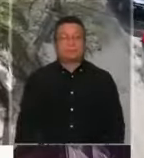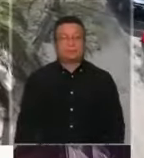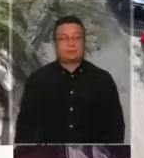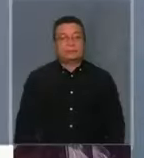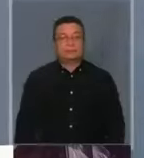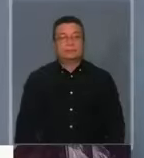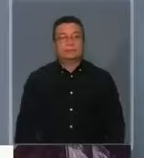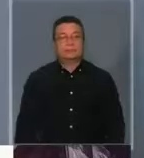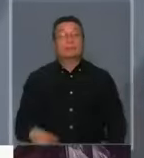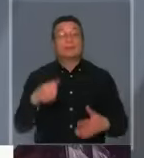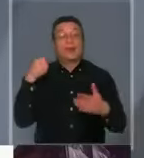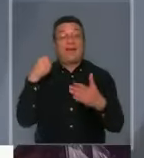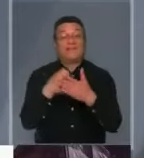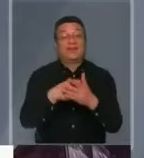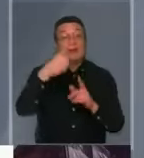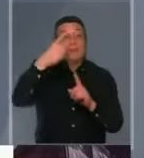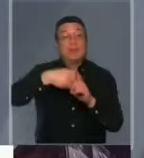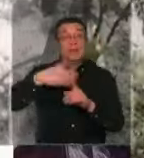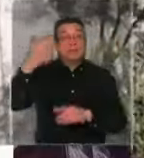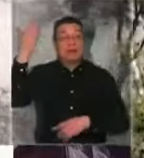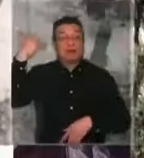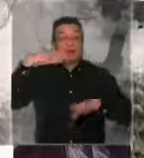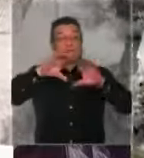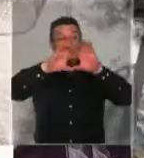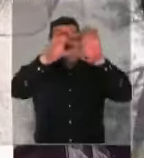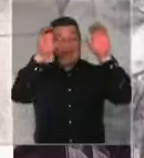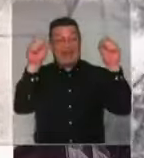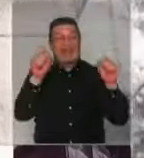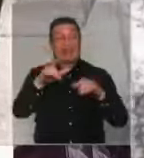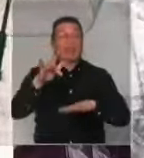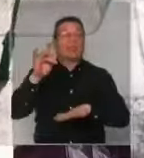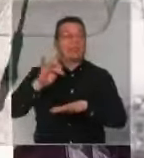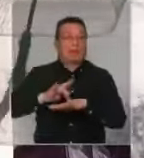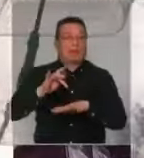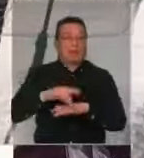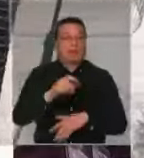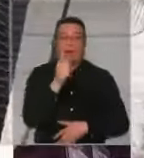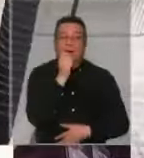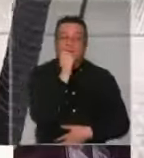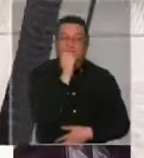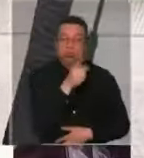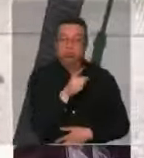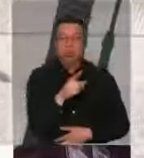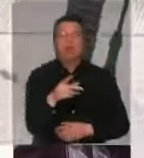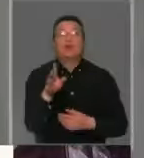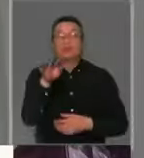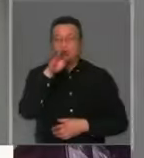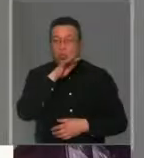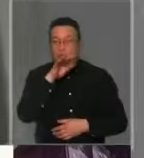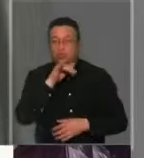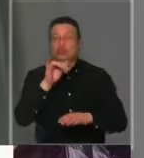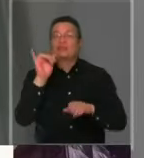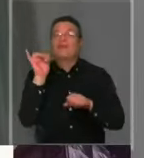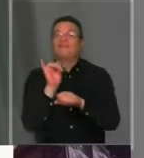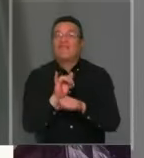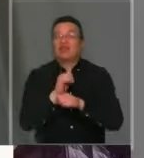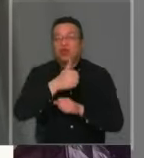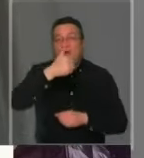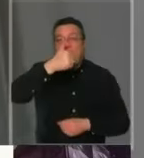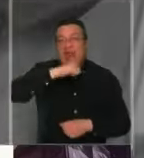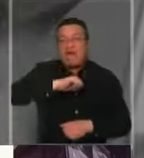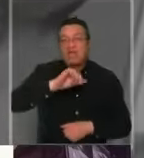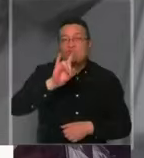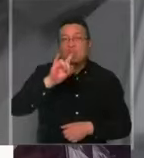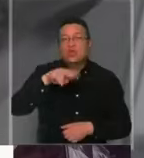A fines del mes pasado, la Fiscalía Occidente recibió esta delicada denuncia referida al presunto uso fraudulento de claves únicas en